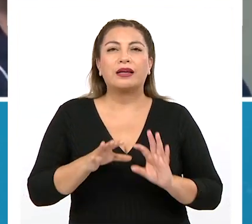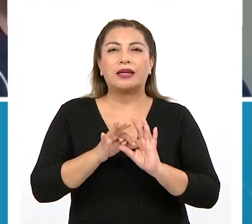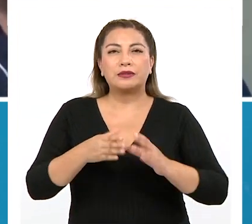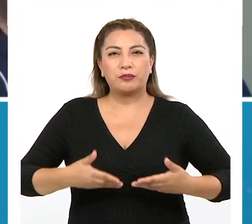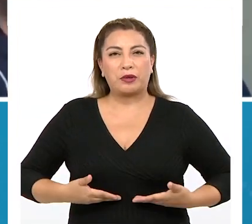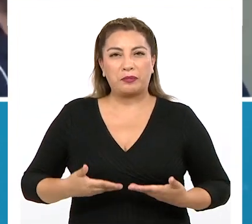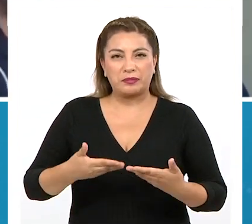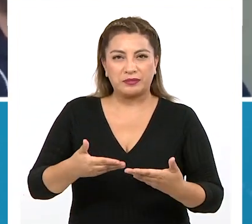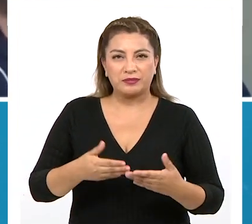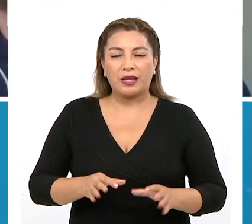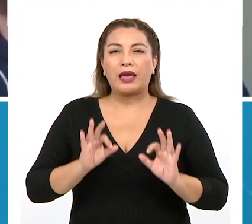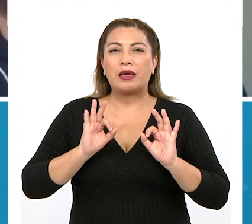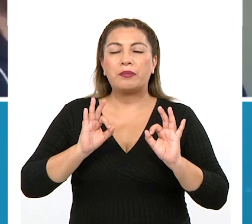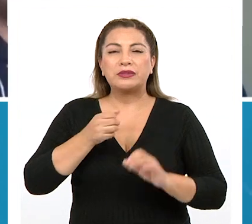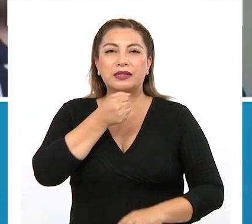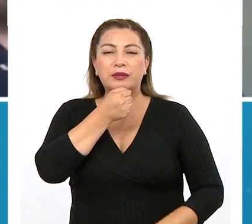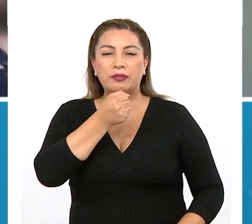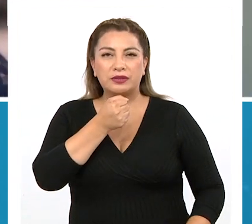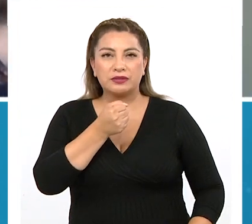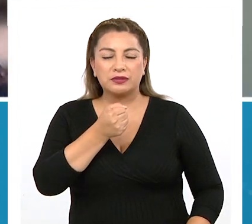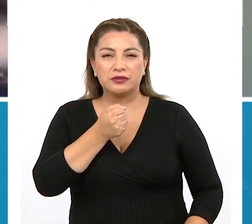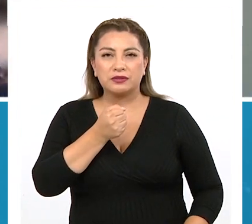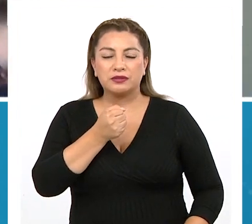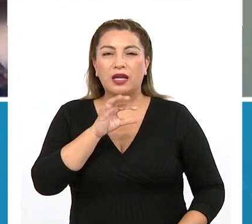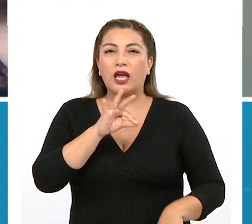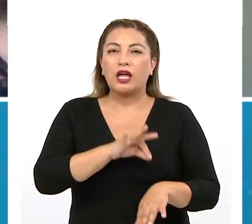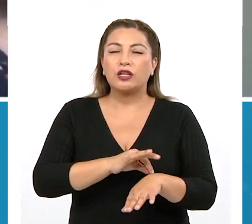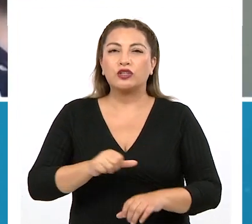la invitación. Especial de prensa entonces con el